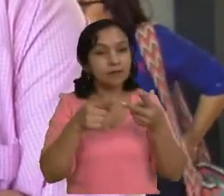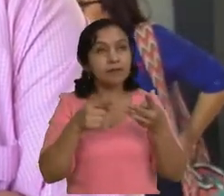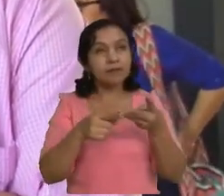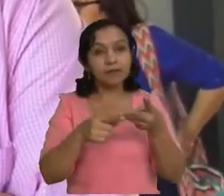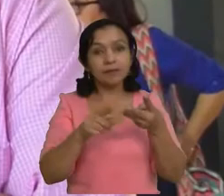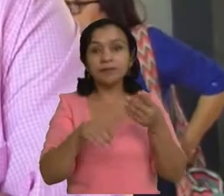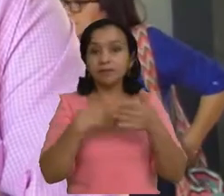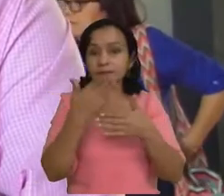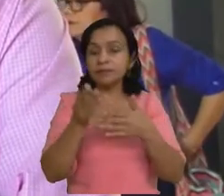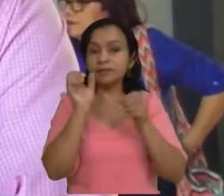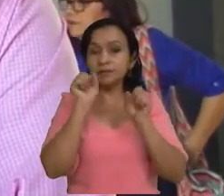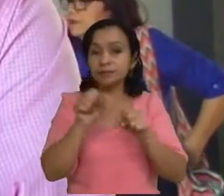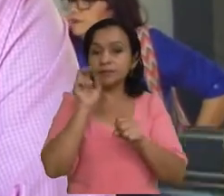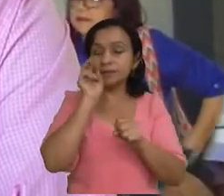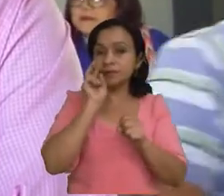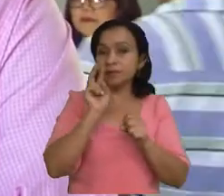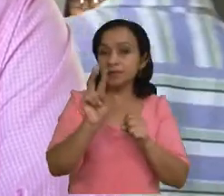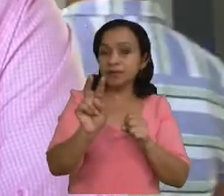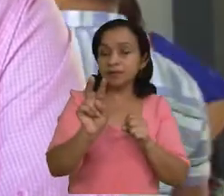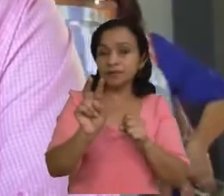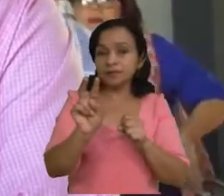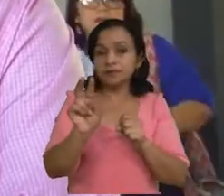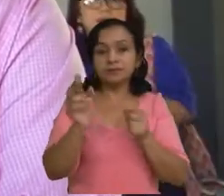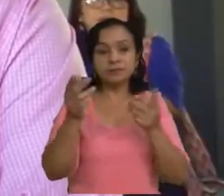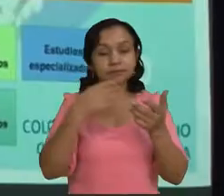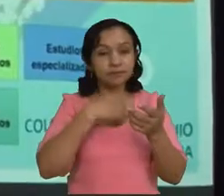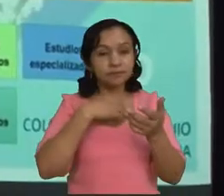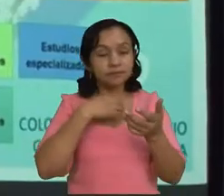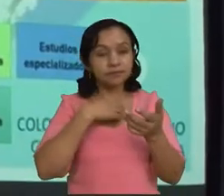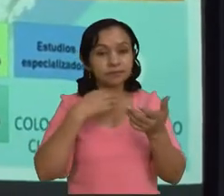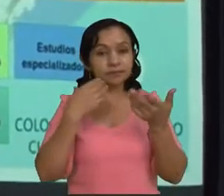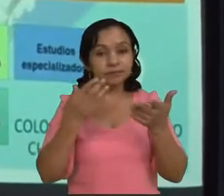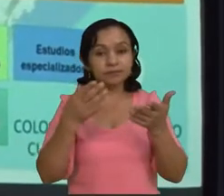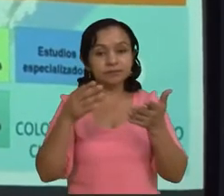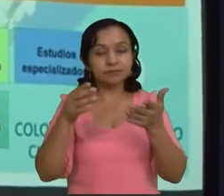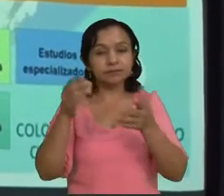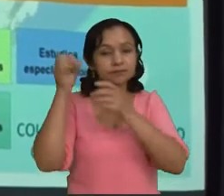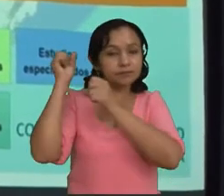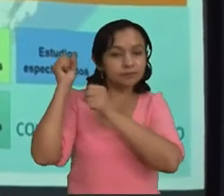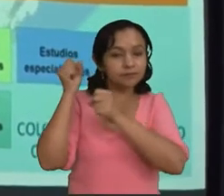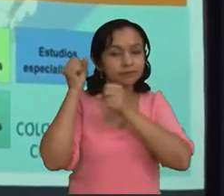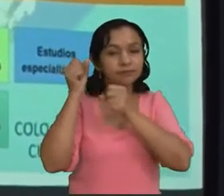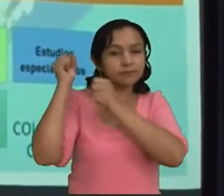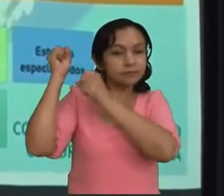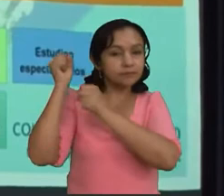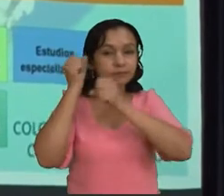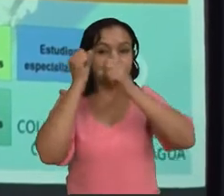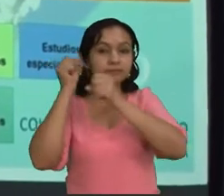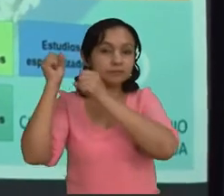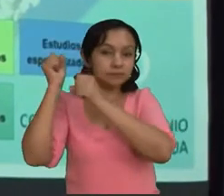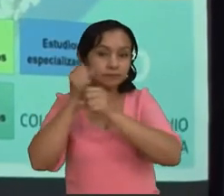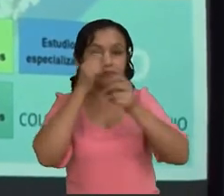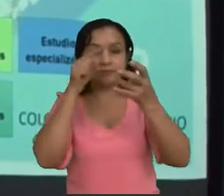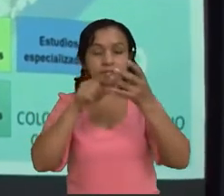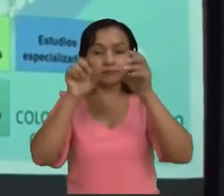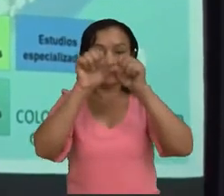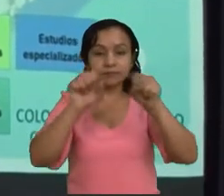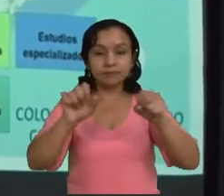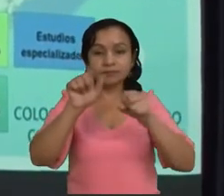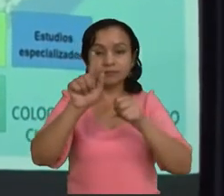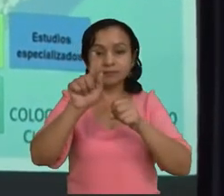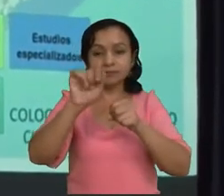Después puede verse como patrimonio las fiestas de Santo Domingo, las fiestas de Santiago, lo que